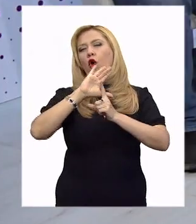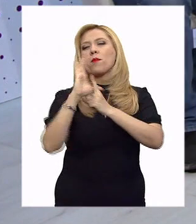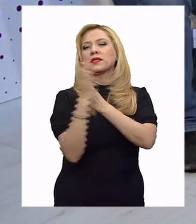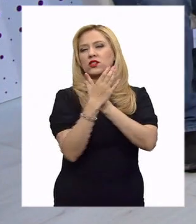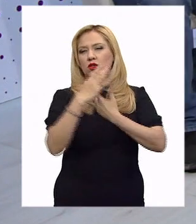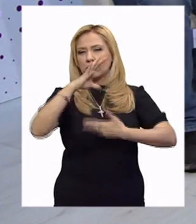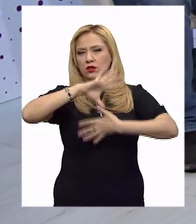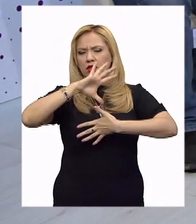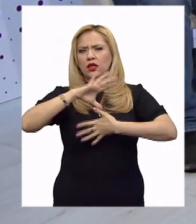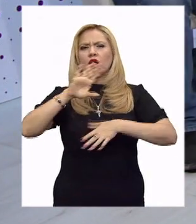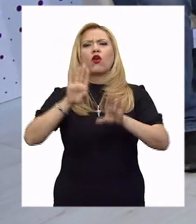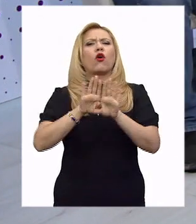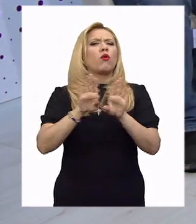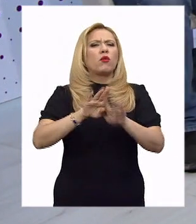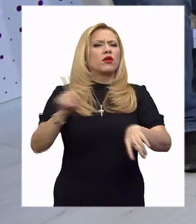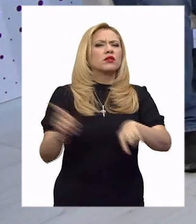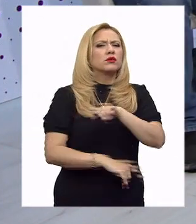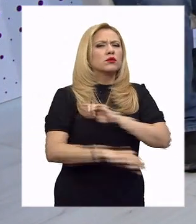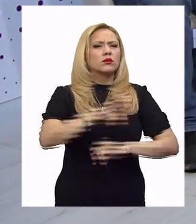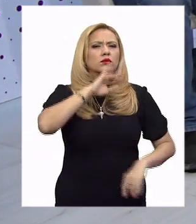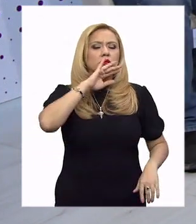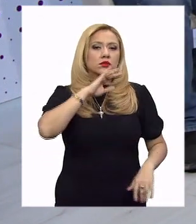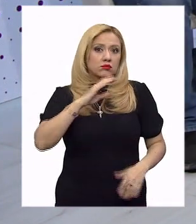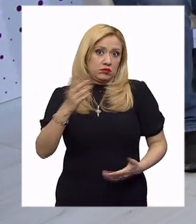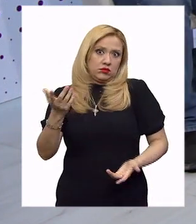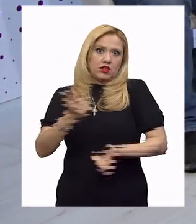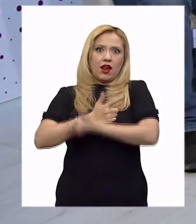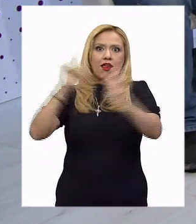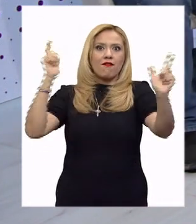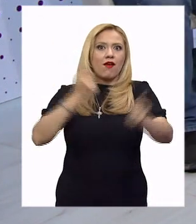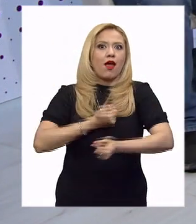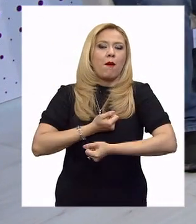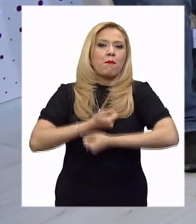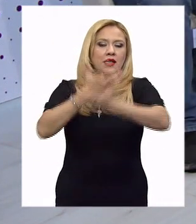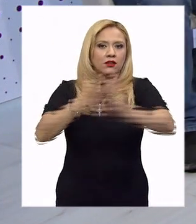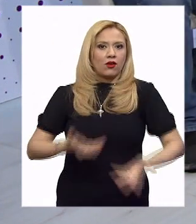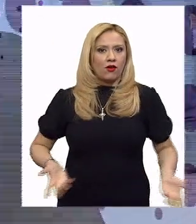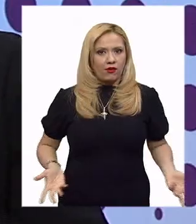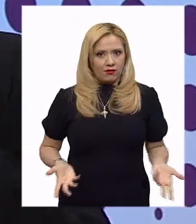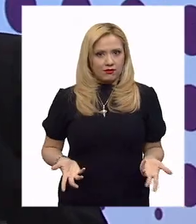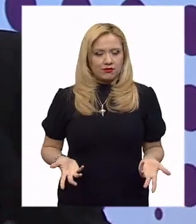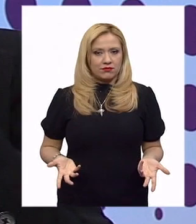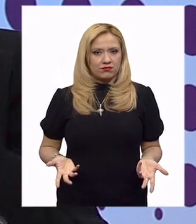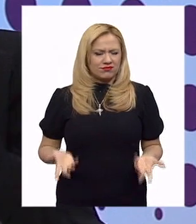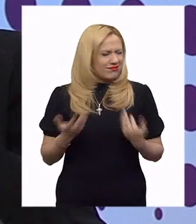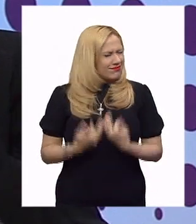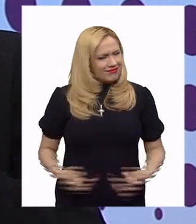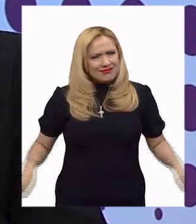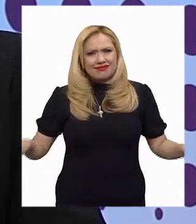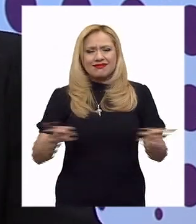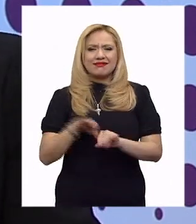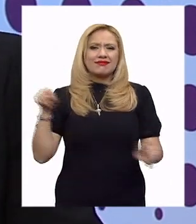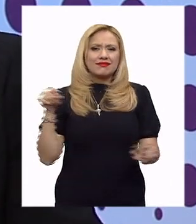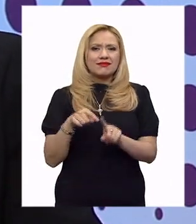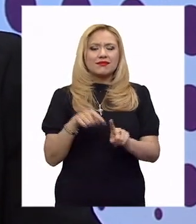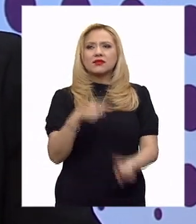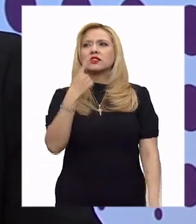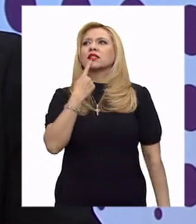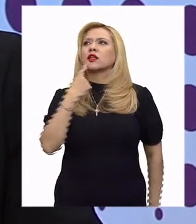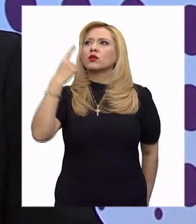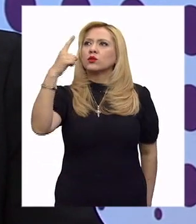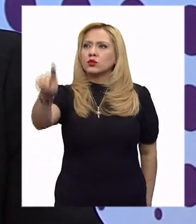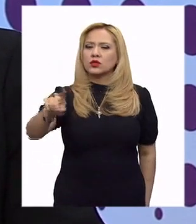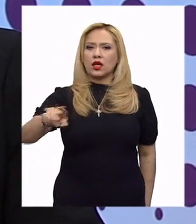combate a la corrupción es el ejercicio de la libertad de expresión. Y vinculado a ello, la libertad de expresión es una de las mejores herramientas de denuncia de